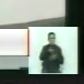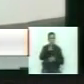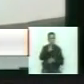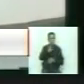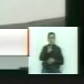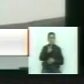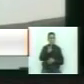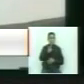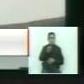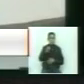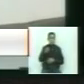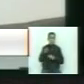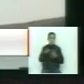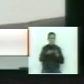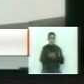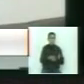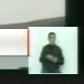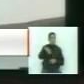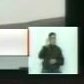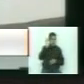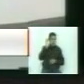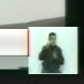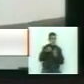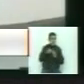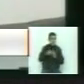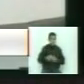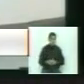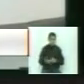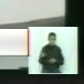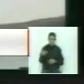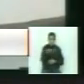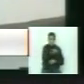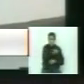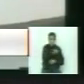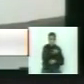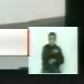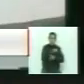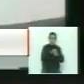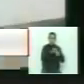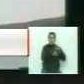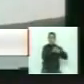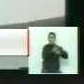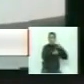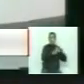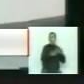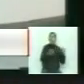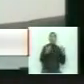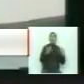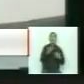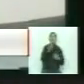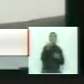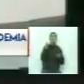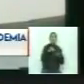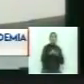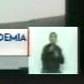2.800 muertos en exceso para Quito, con relación al promedio de los otros años, uh-huh, que en Guayaquil fue más de 15.000,